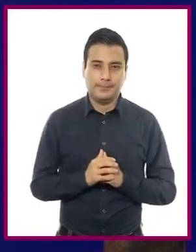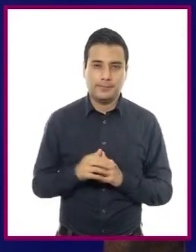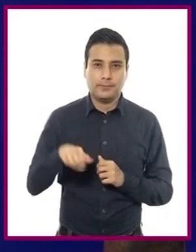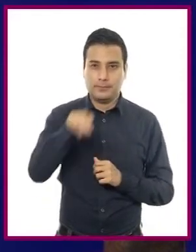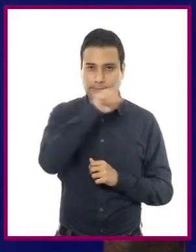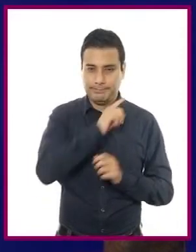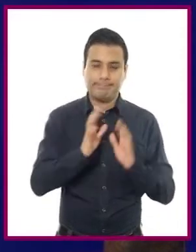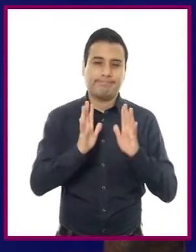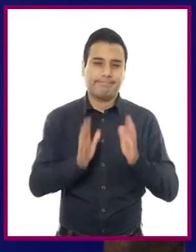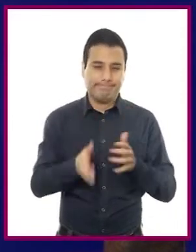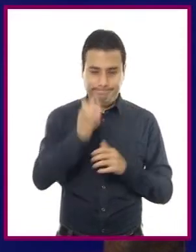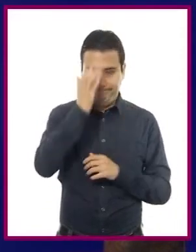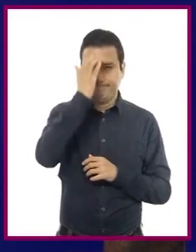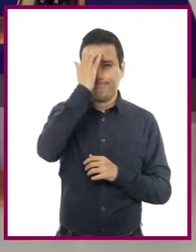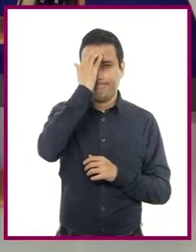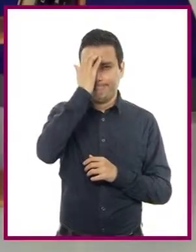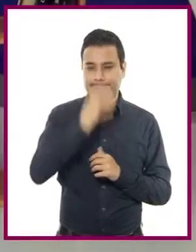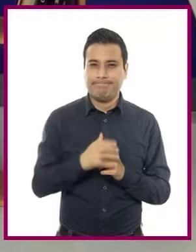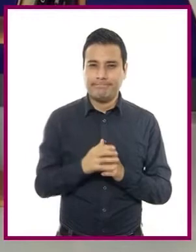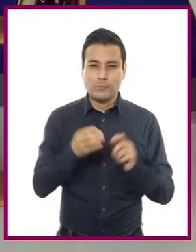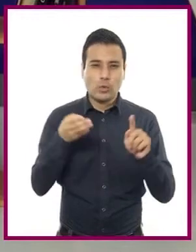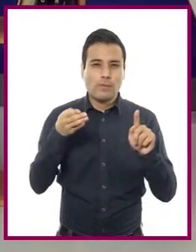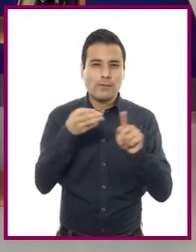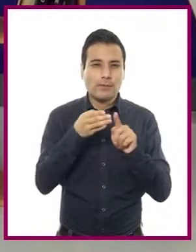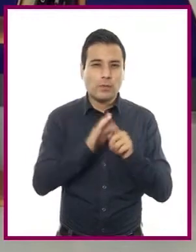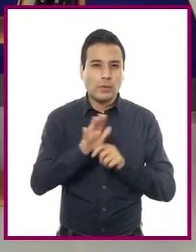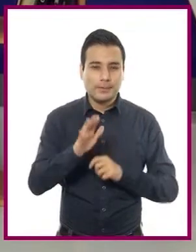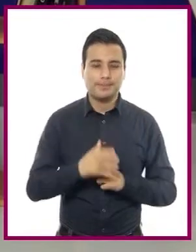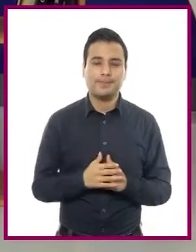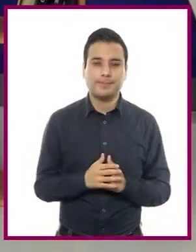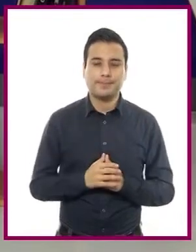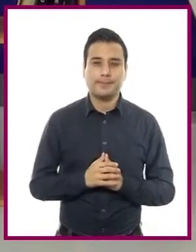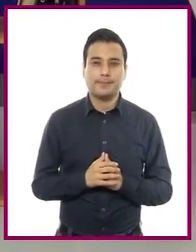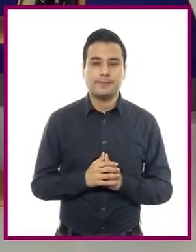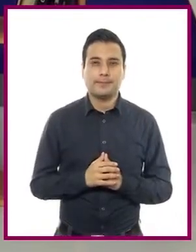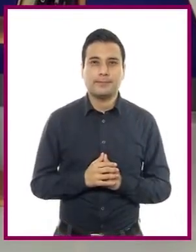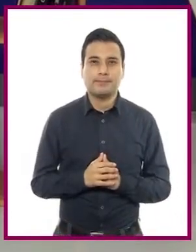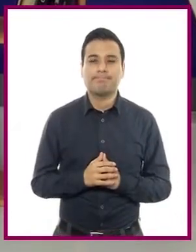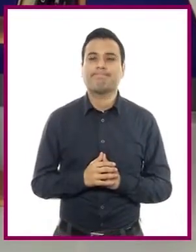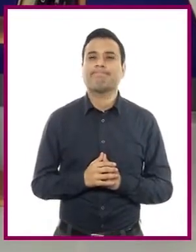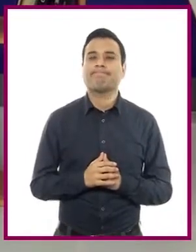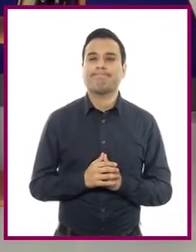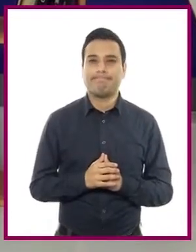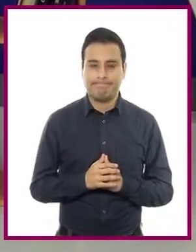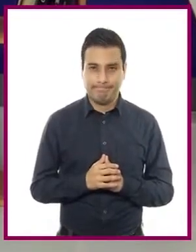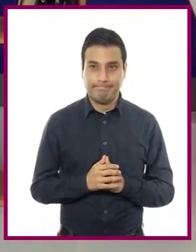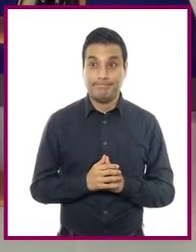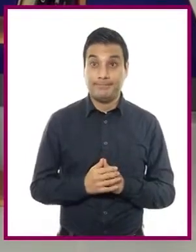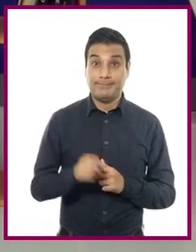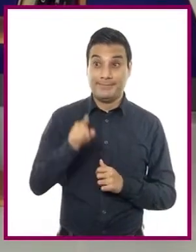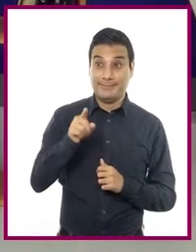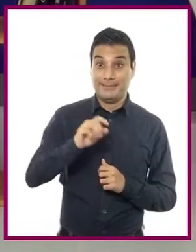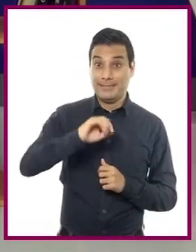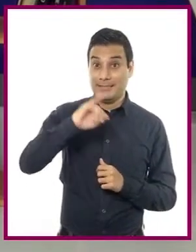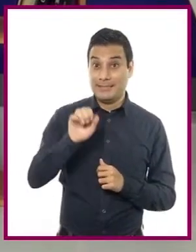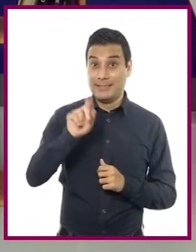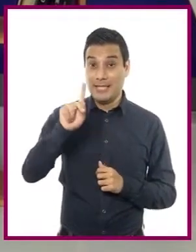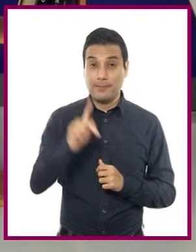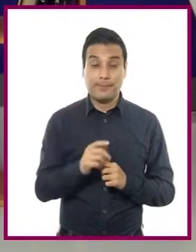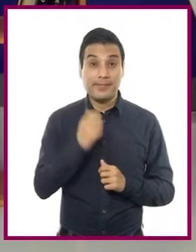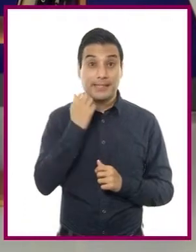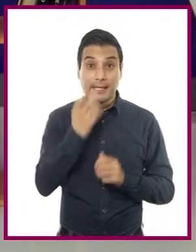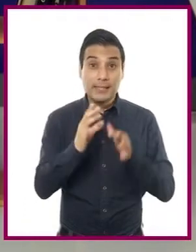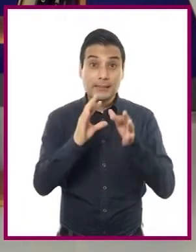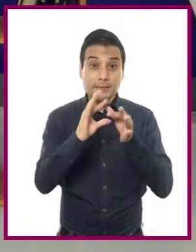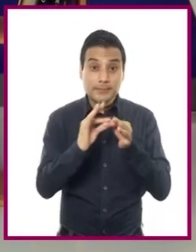identificar el objeto literario, las medusas. Se puede decir que el autor quiere exaltar a las medusas